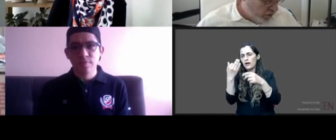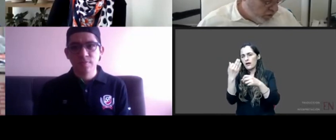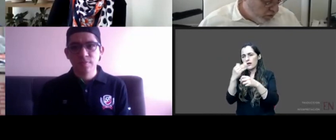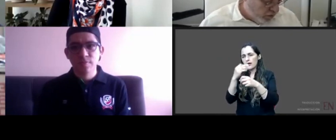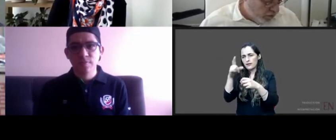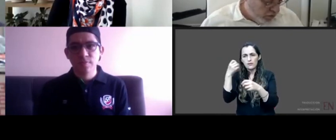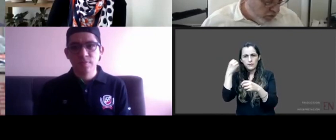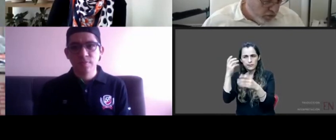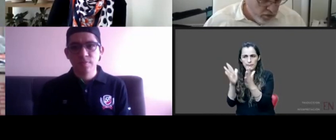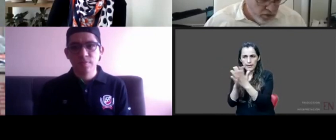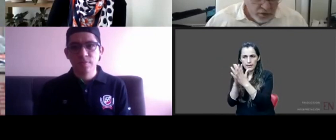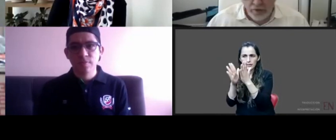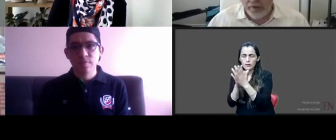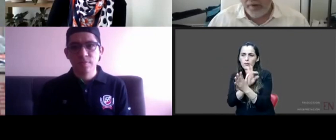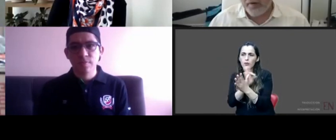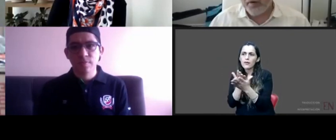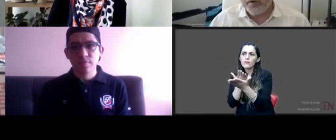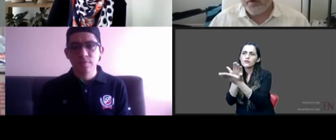ya está